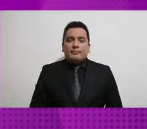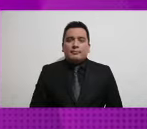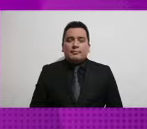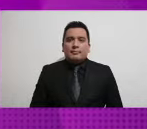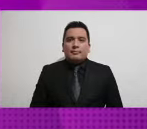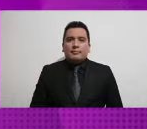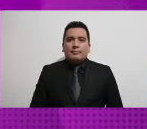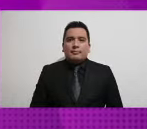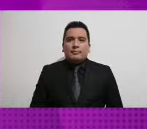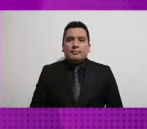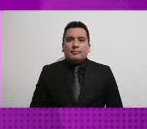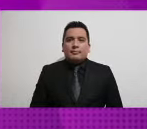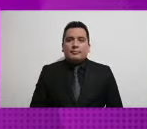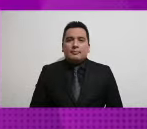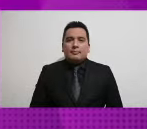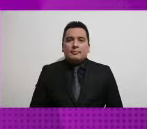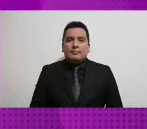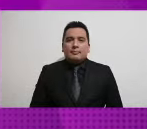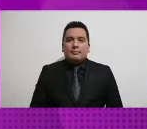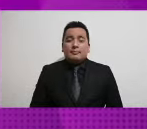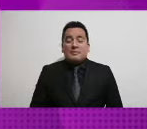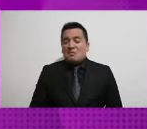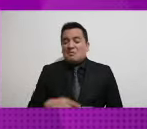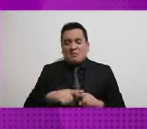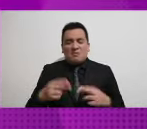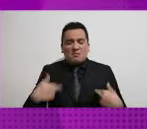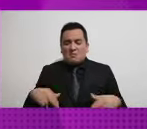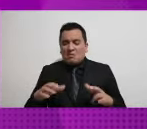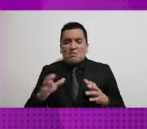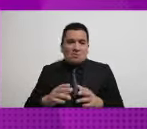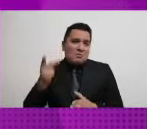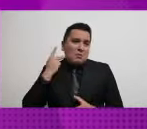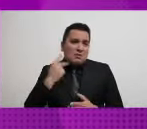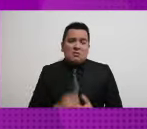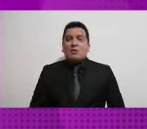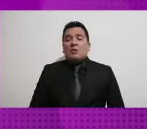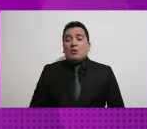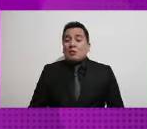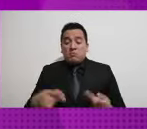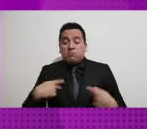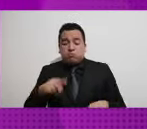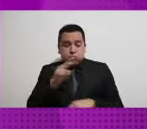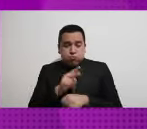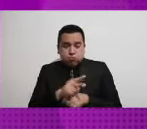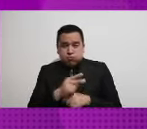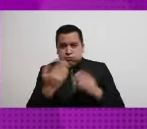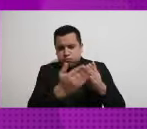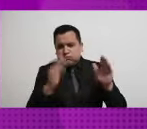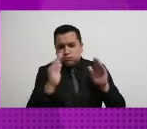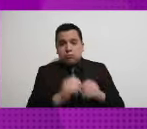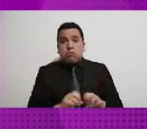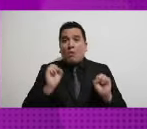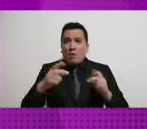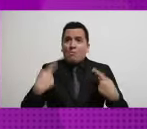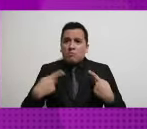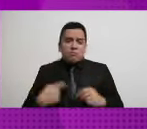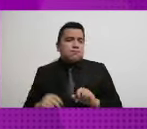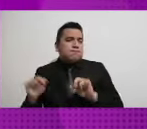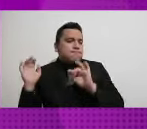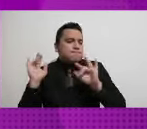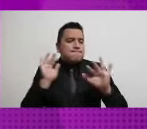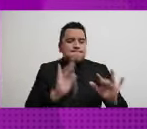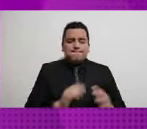apoyándonos también en estos procesos, representantes de partido, funcionarios de casilla y pues los votantes, ¿verdad? Y en este